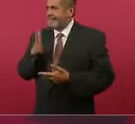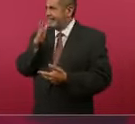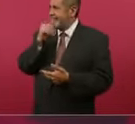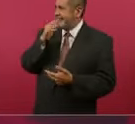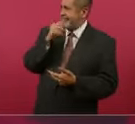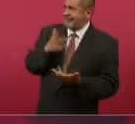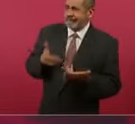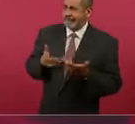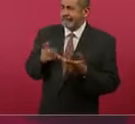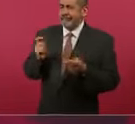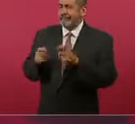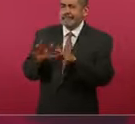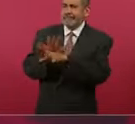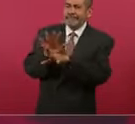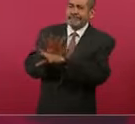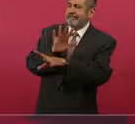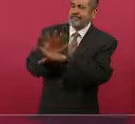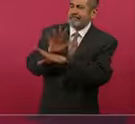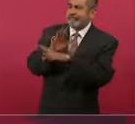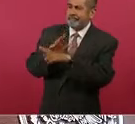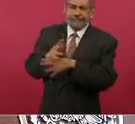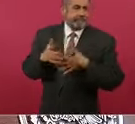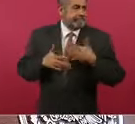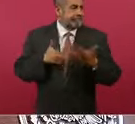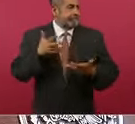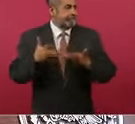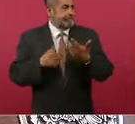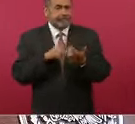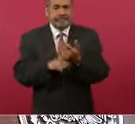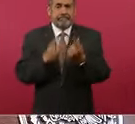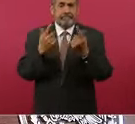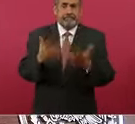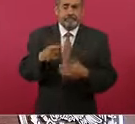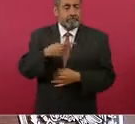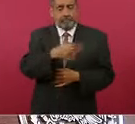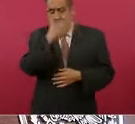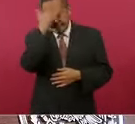frente a los reacomodos, no saben qué hacer